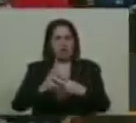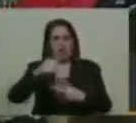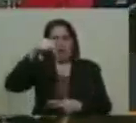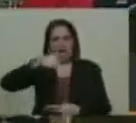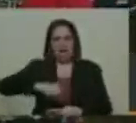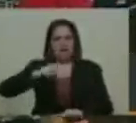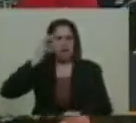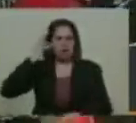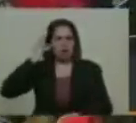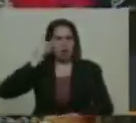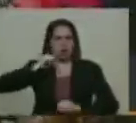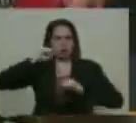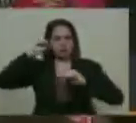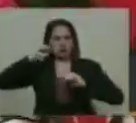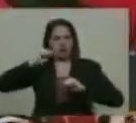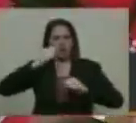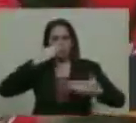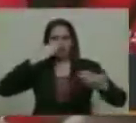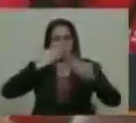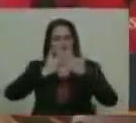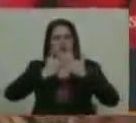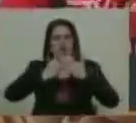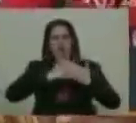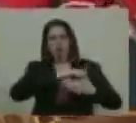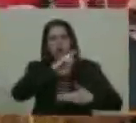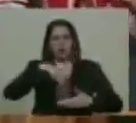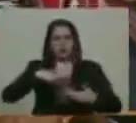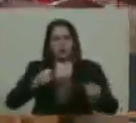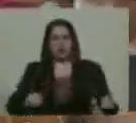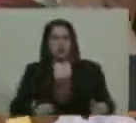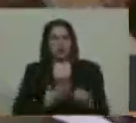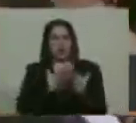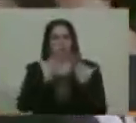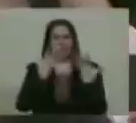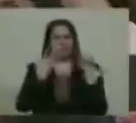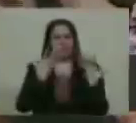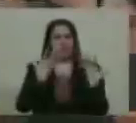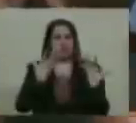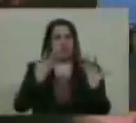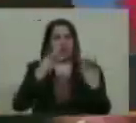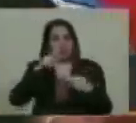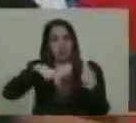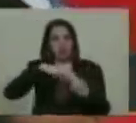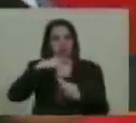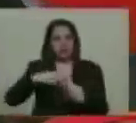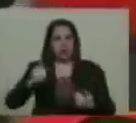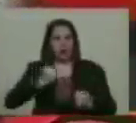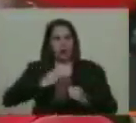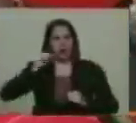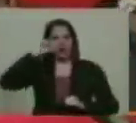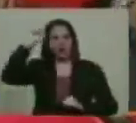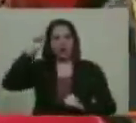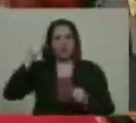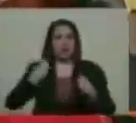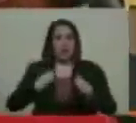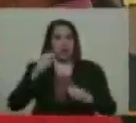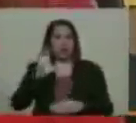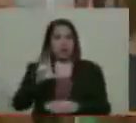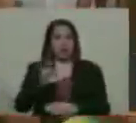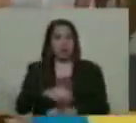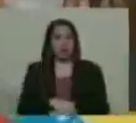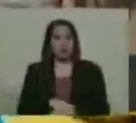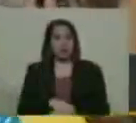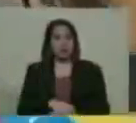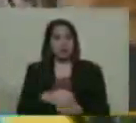mujeres en vanguardia. Este batallón de flores para la revolución. ¡Que viva la patria! ¡Que viva las mujeres!